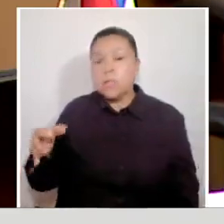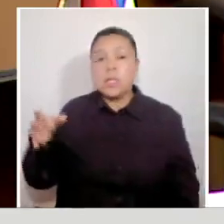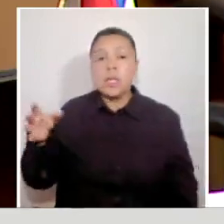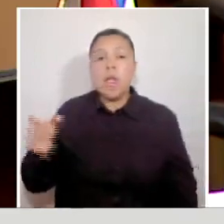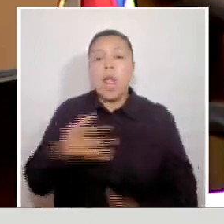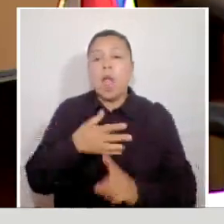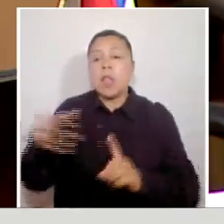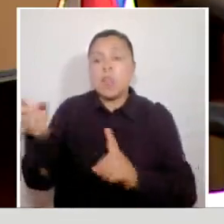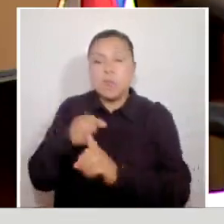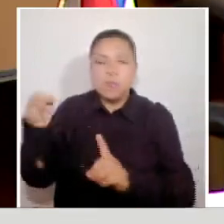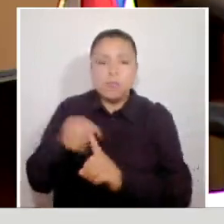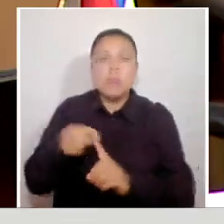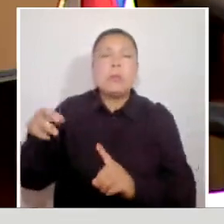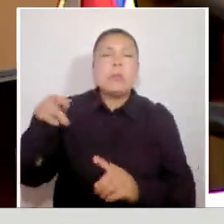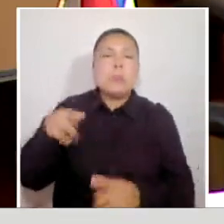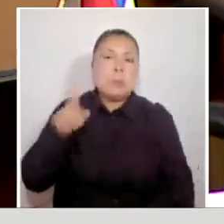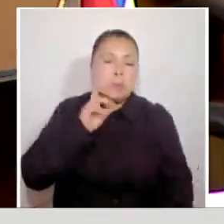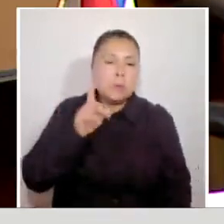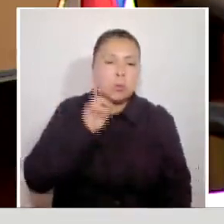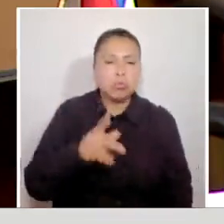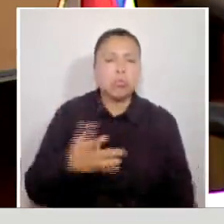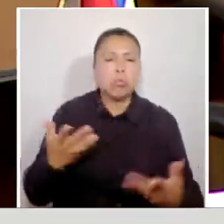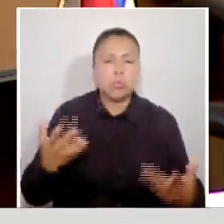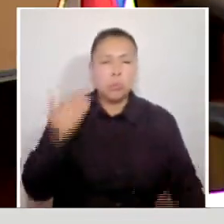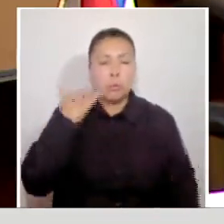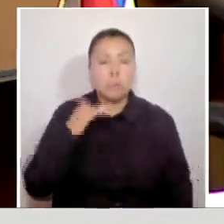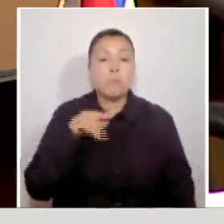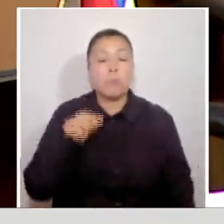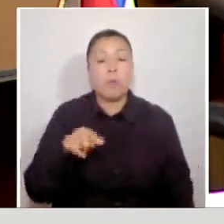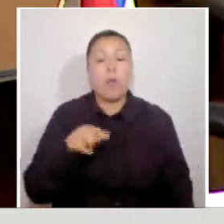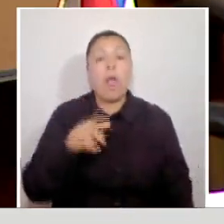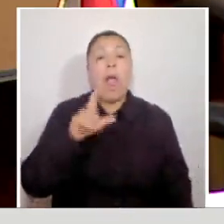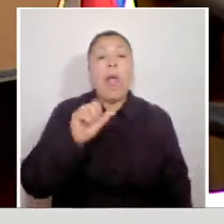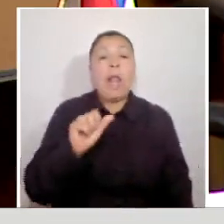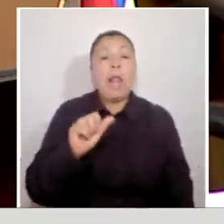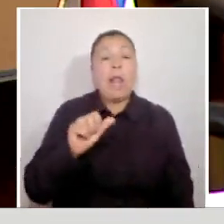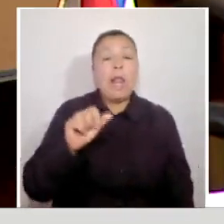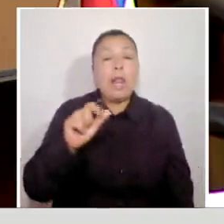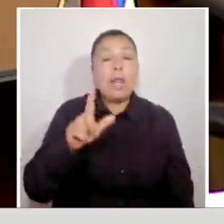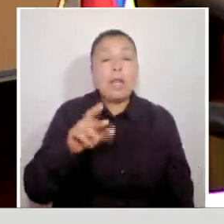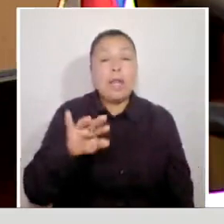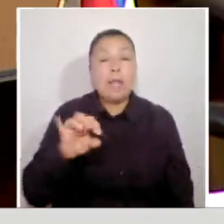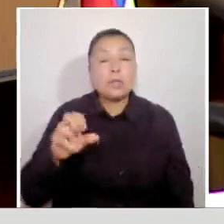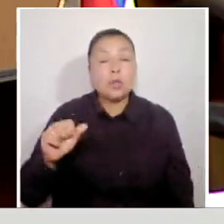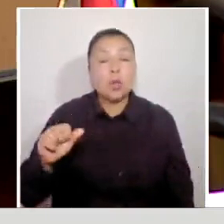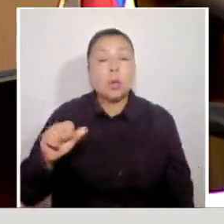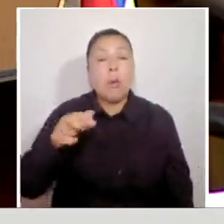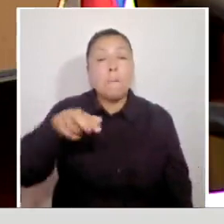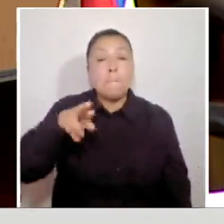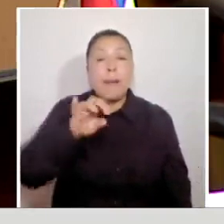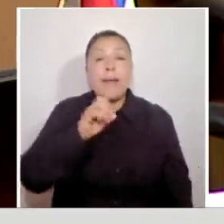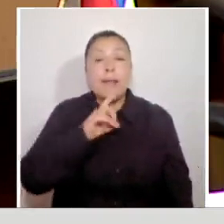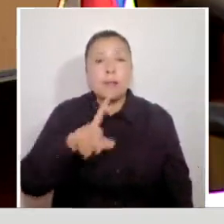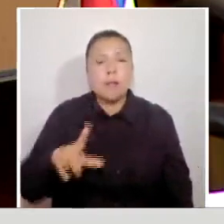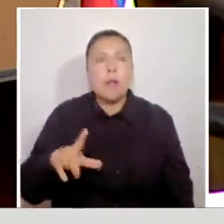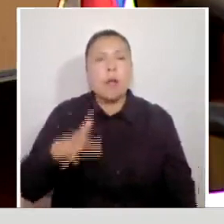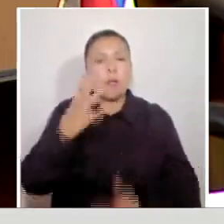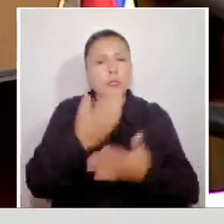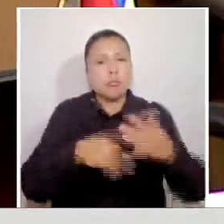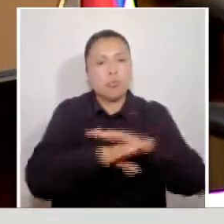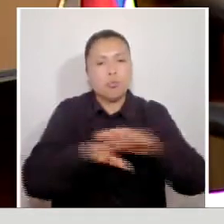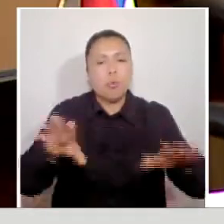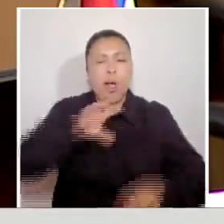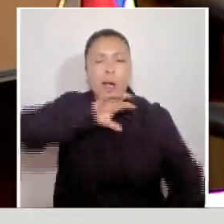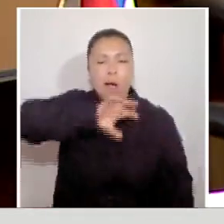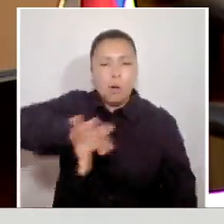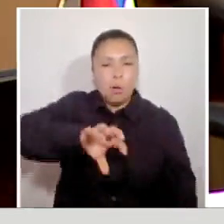progenitores sobre el niño la alineación parental es un proceso mediante el cual el hijo es programado para conseguir que se acabe odiando a uno a